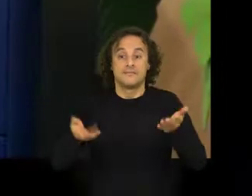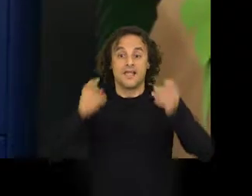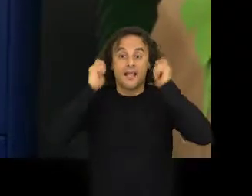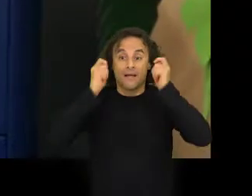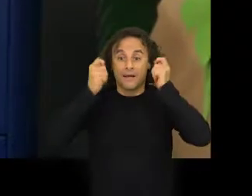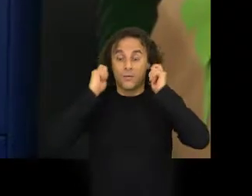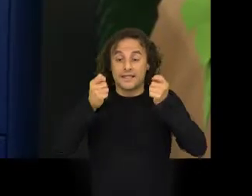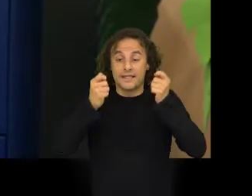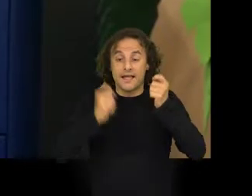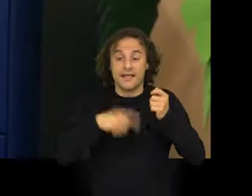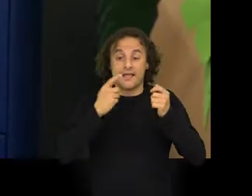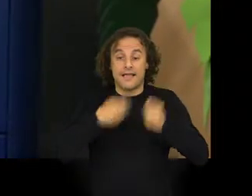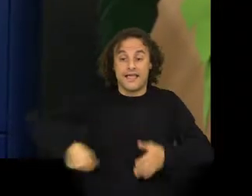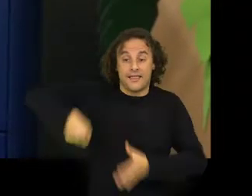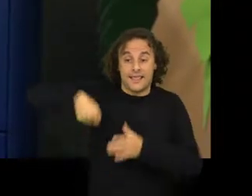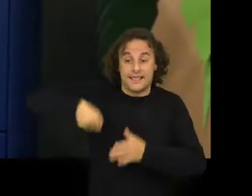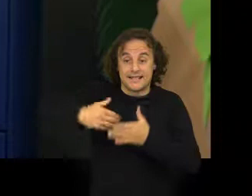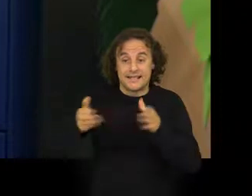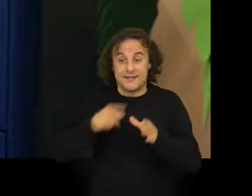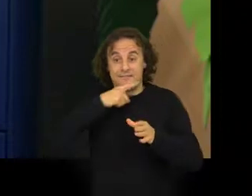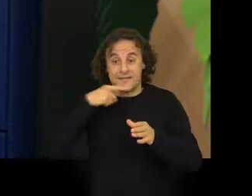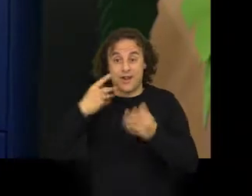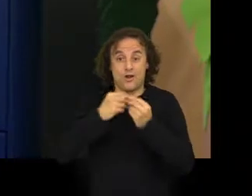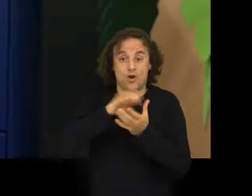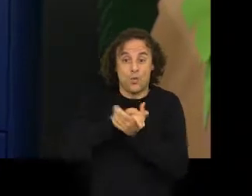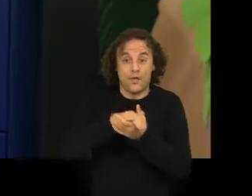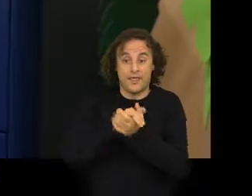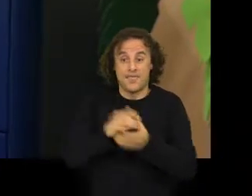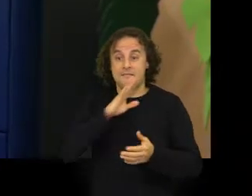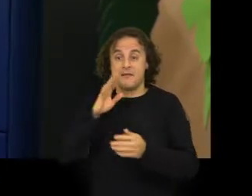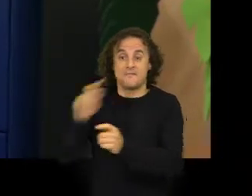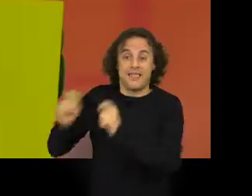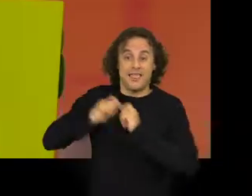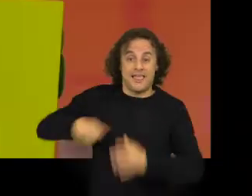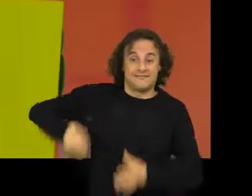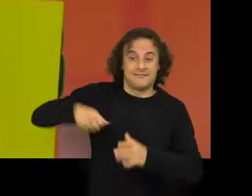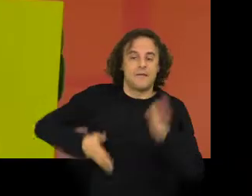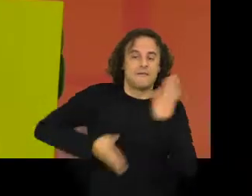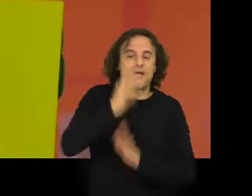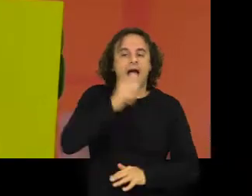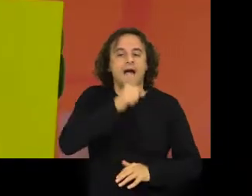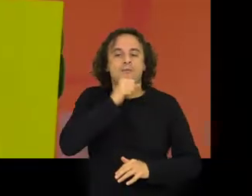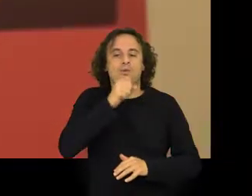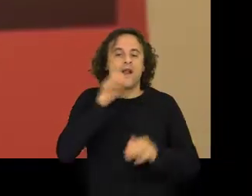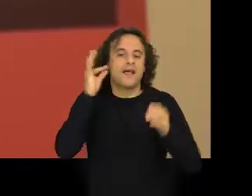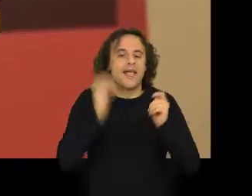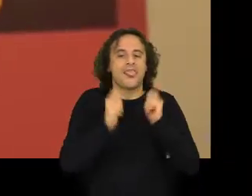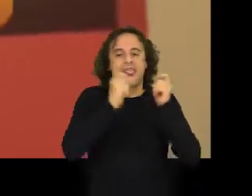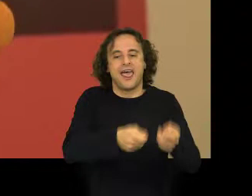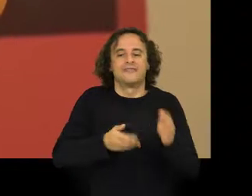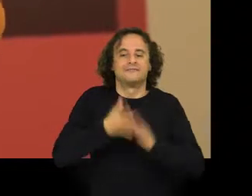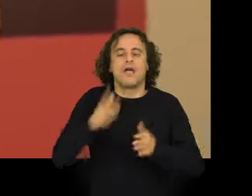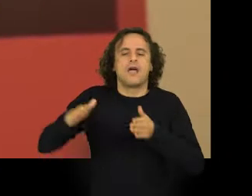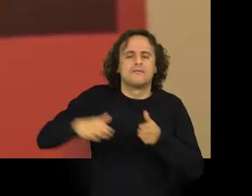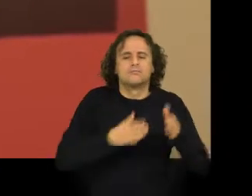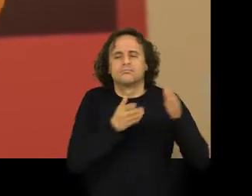Entón, Carapuchiña Vermella colleu o cesto con mel e noces que lle deu a súa nai e marchou levarllo a súa aboa. O